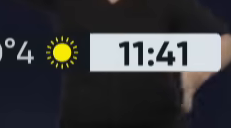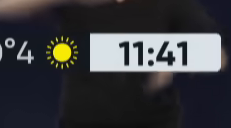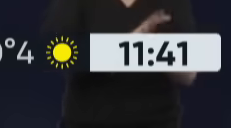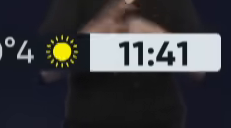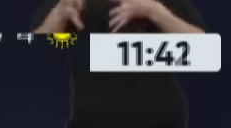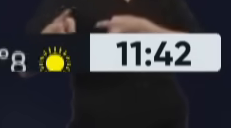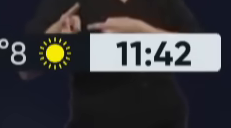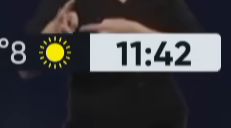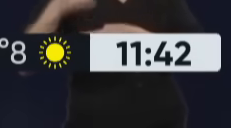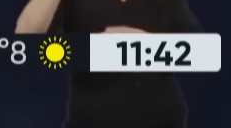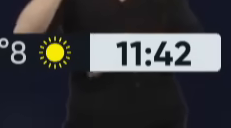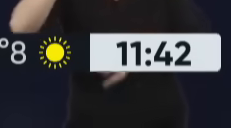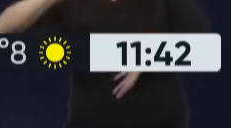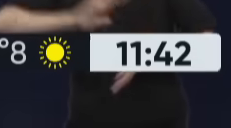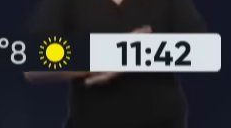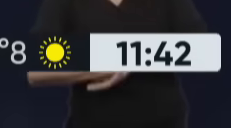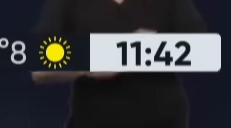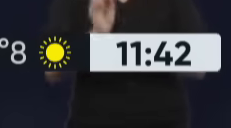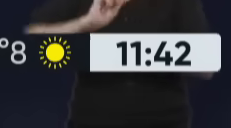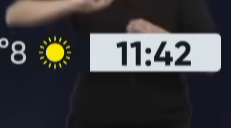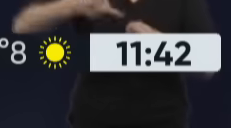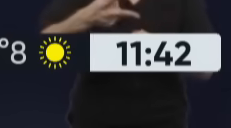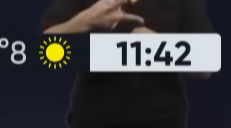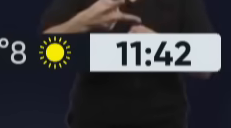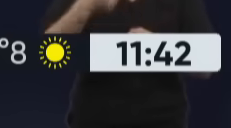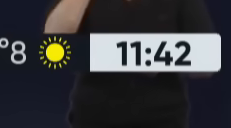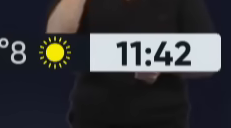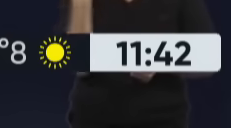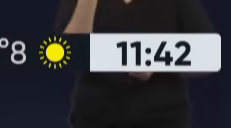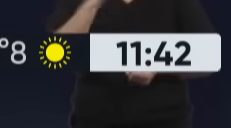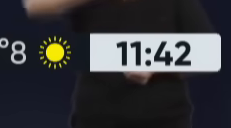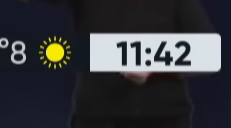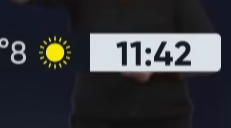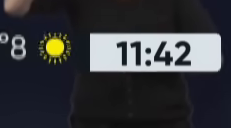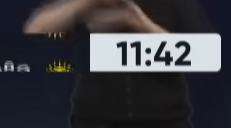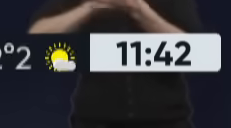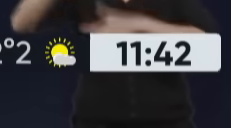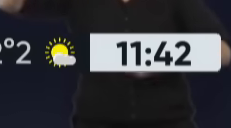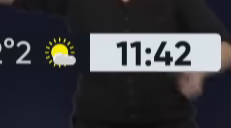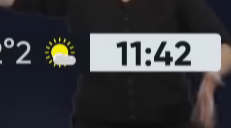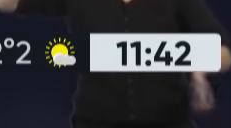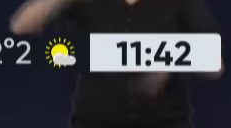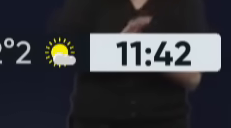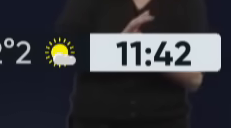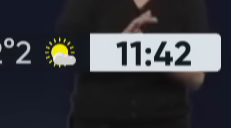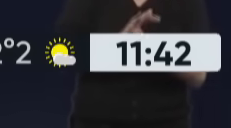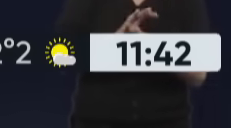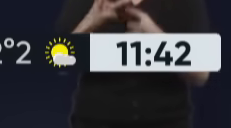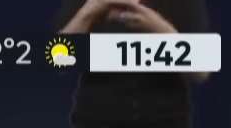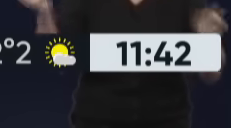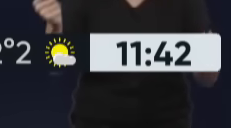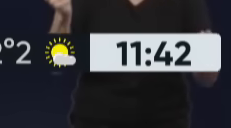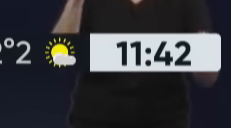erosionaba el salario de todos los argentinos, especialmente de estos sueldos que venían siendo muy